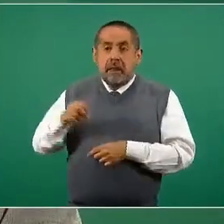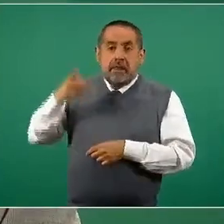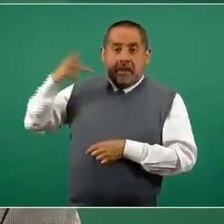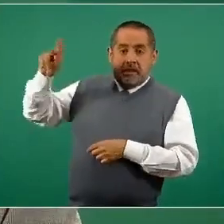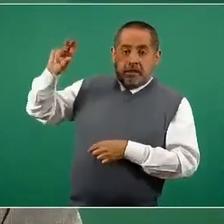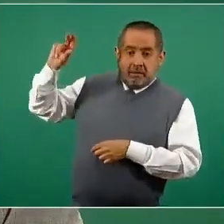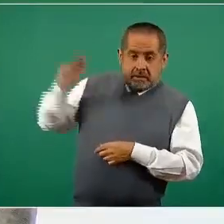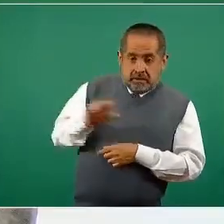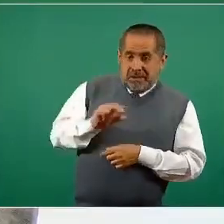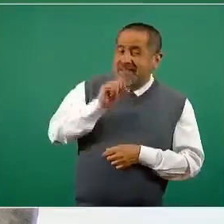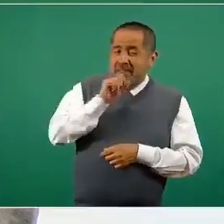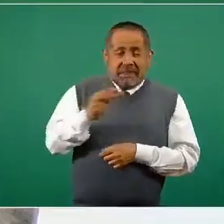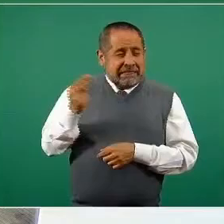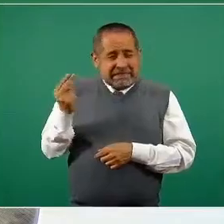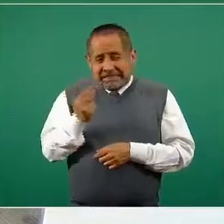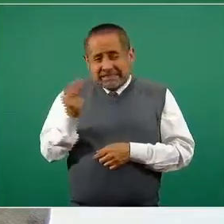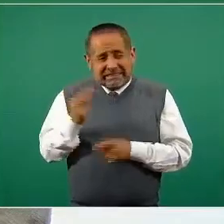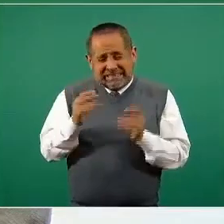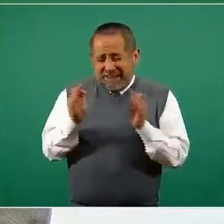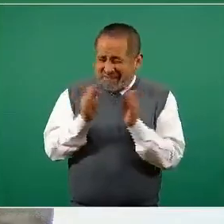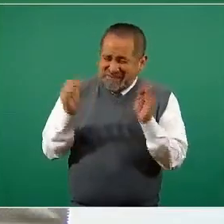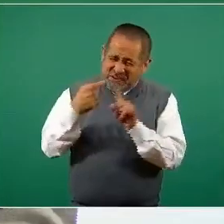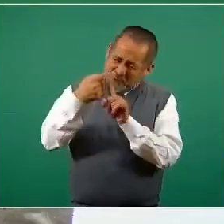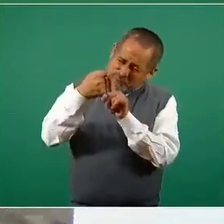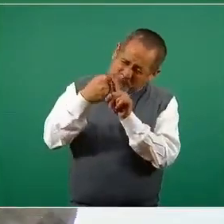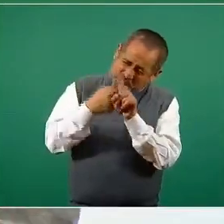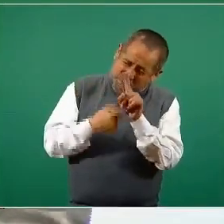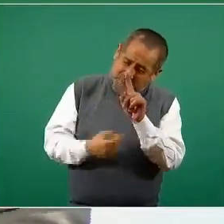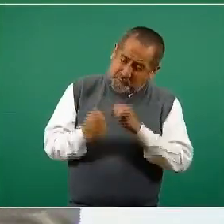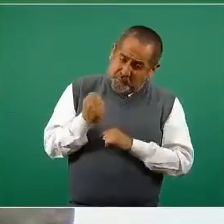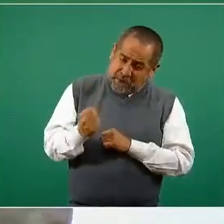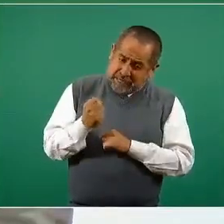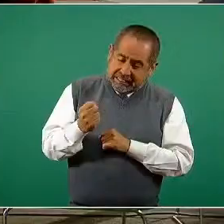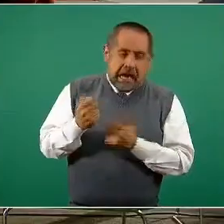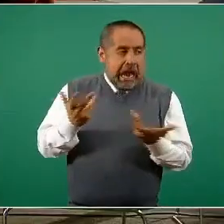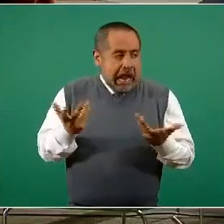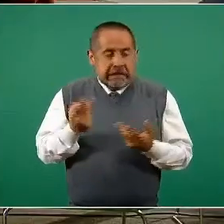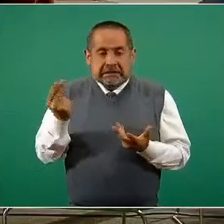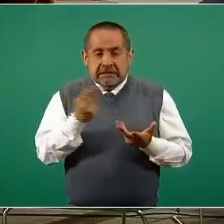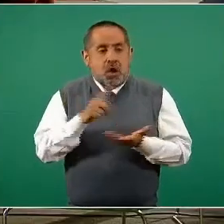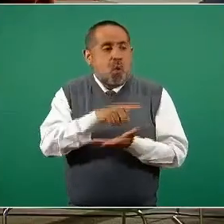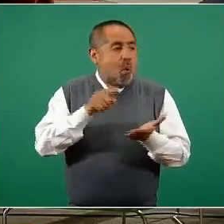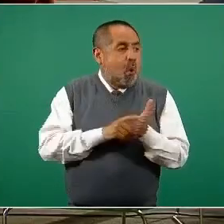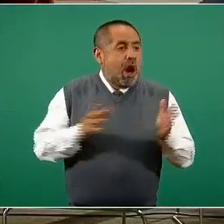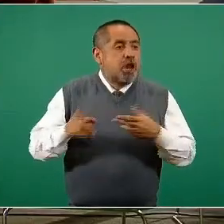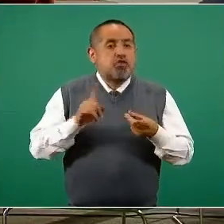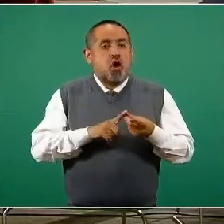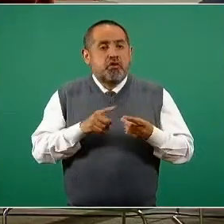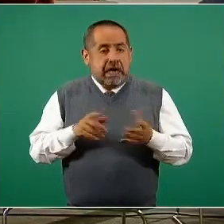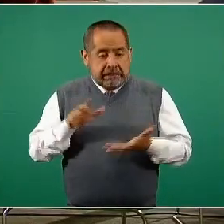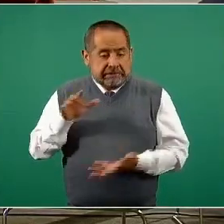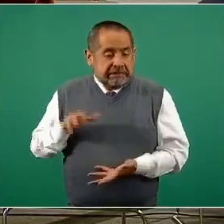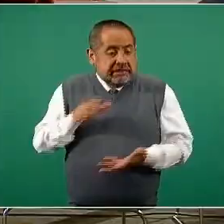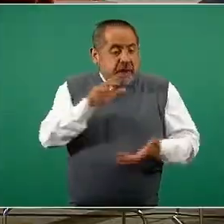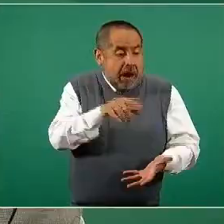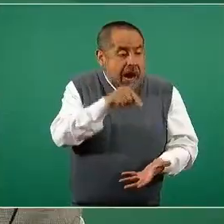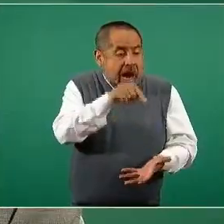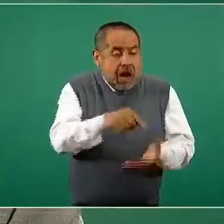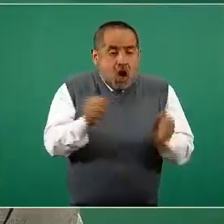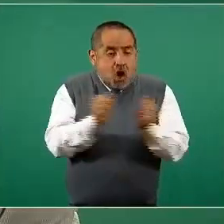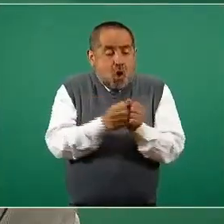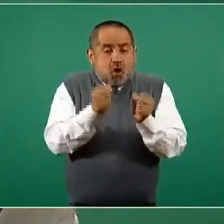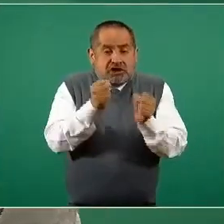Sputnik también requiere ultracongelación y necesita ser un lugar en donde se puede llevar la vacuna en